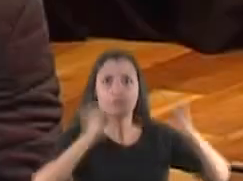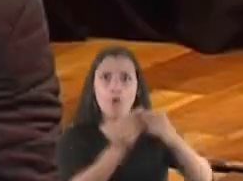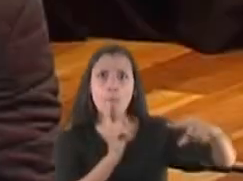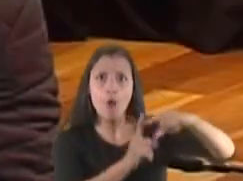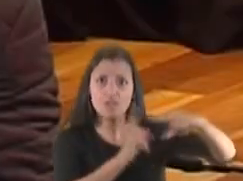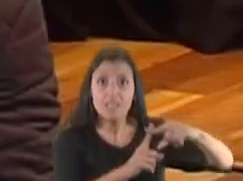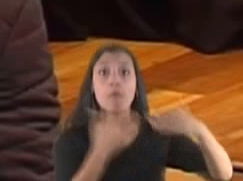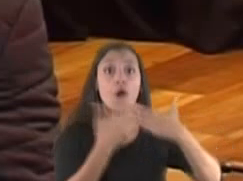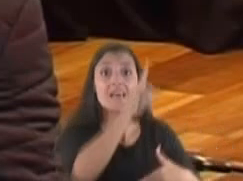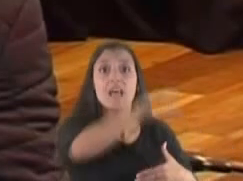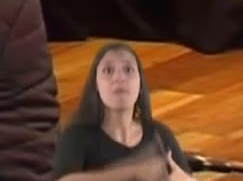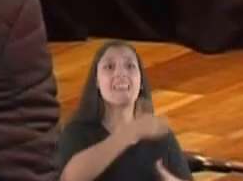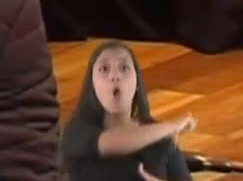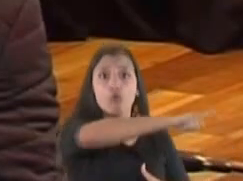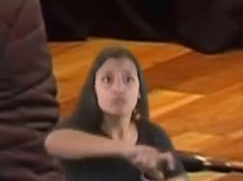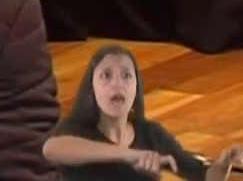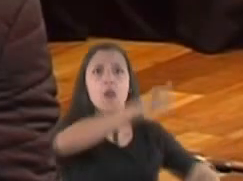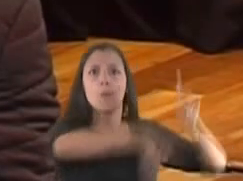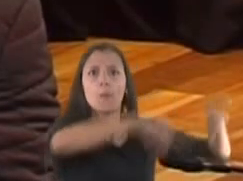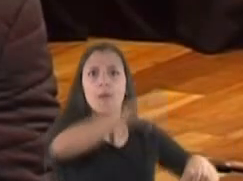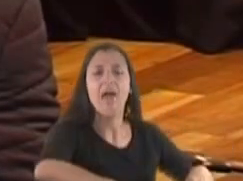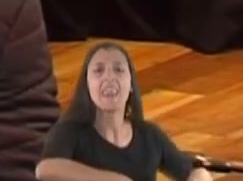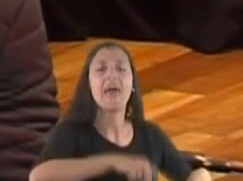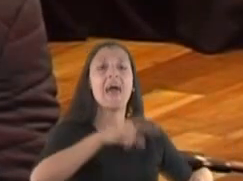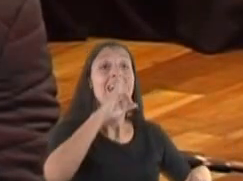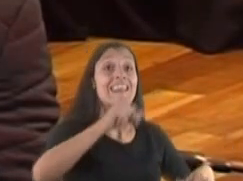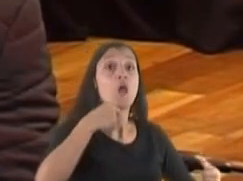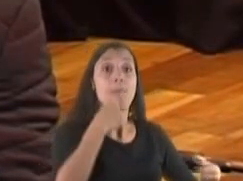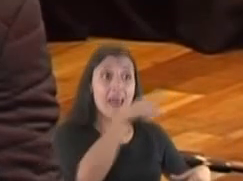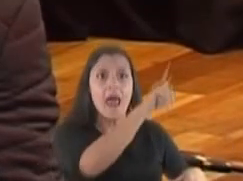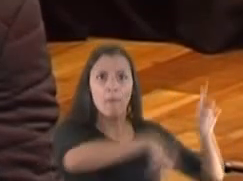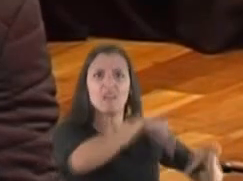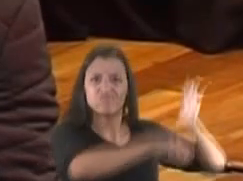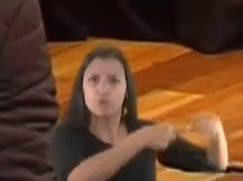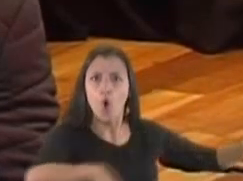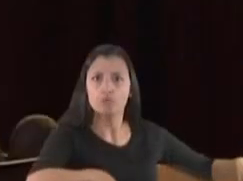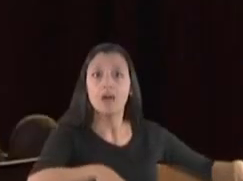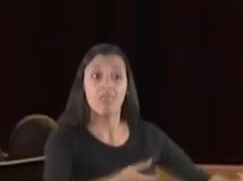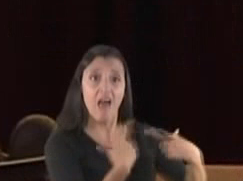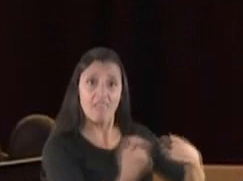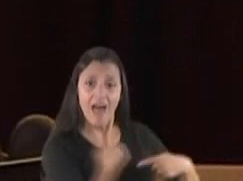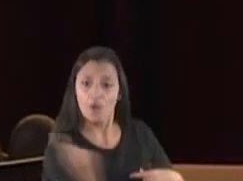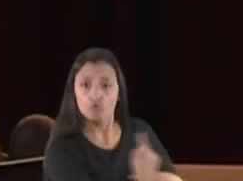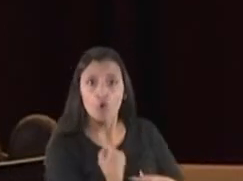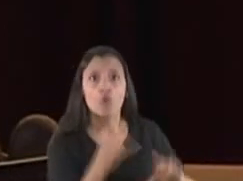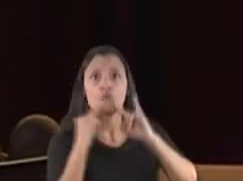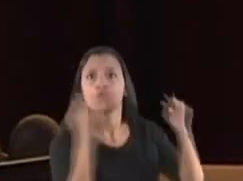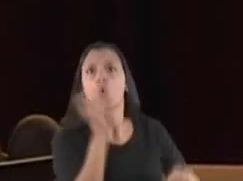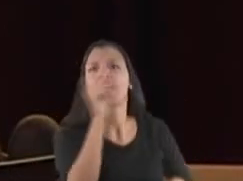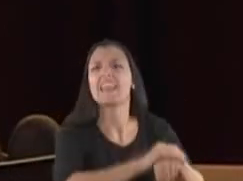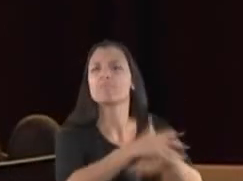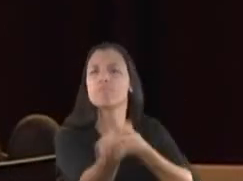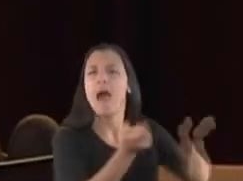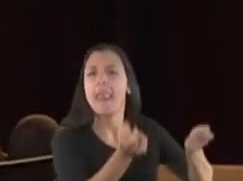por el Océano Atlántico a través del río Paraná, y que la verdad eso lo tiene que hacer un Estado, porque el